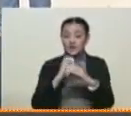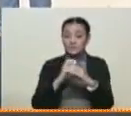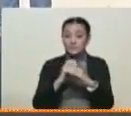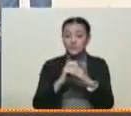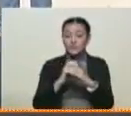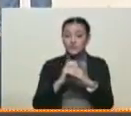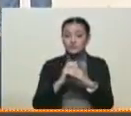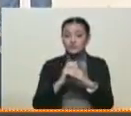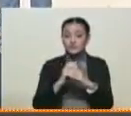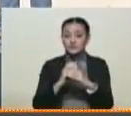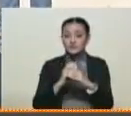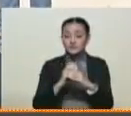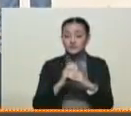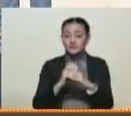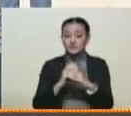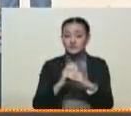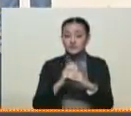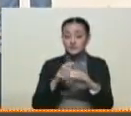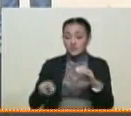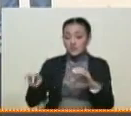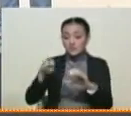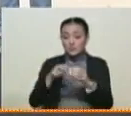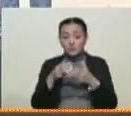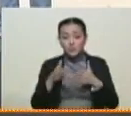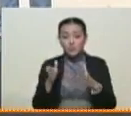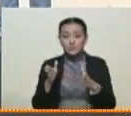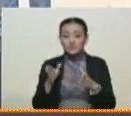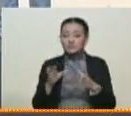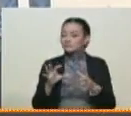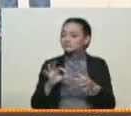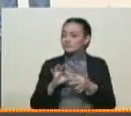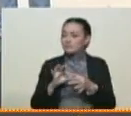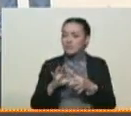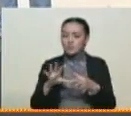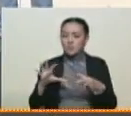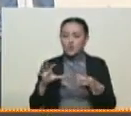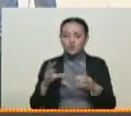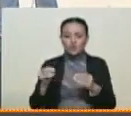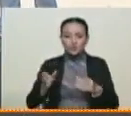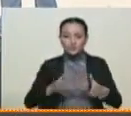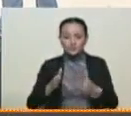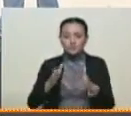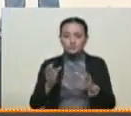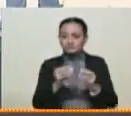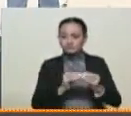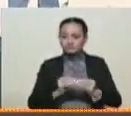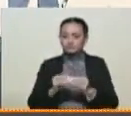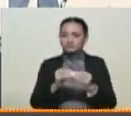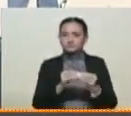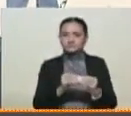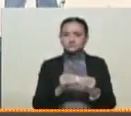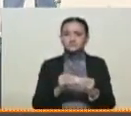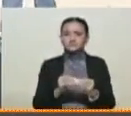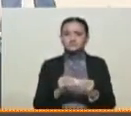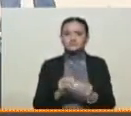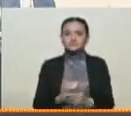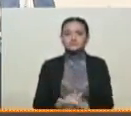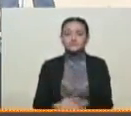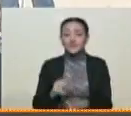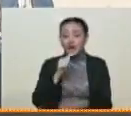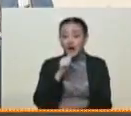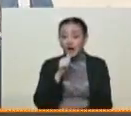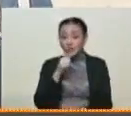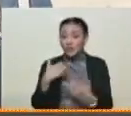ordenar el caos de transporte público que tenemos y activar todas las rutas comunitarias que hagan falta. La Corporación de Agua